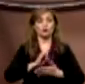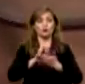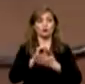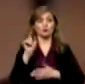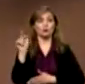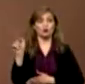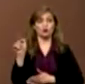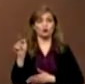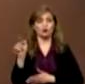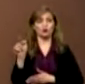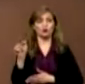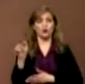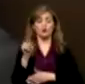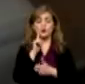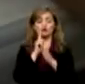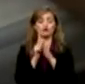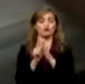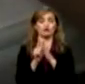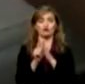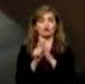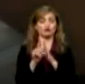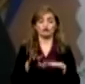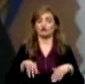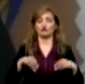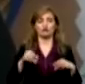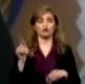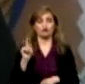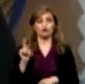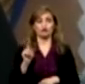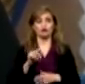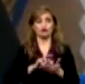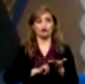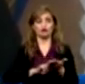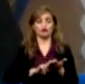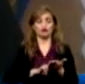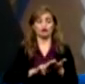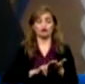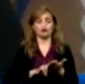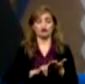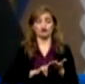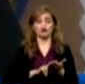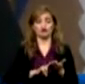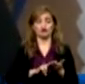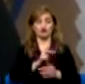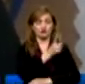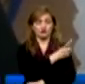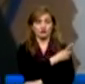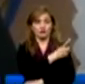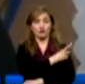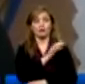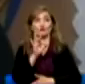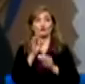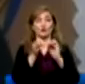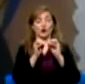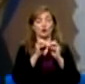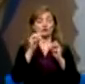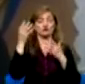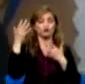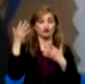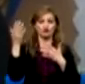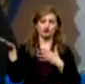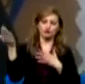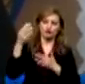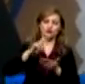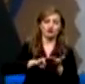las impugnaciones de los denunciantes no fueron aceptadas. Se reunió justamente con uno de los delegados de este partido político